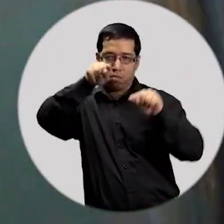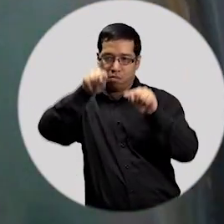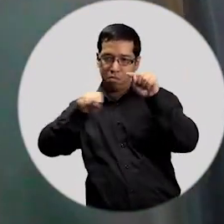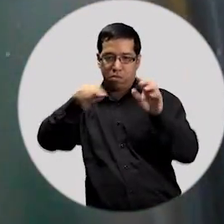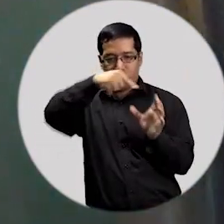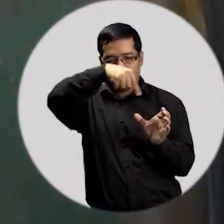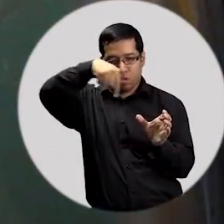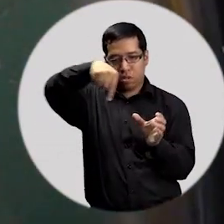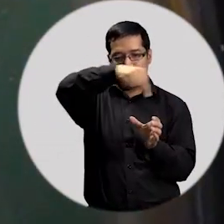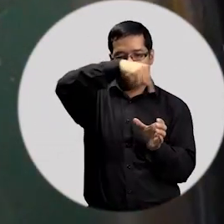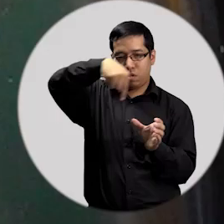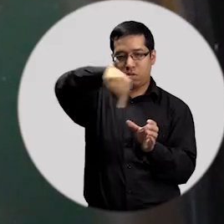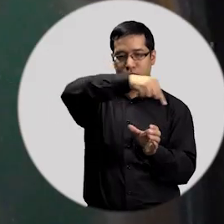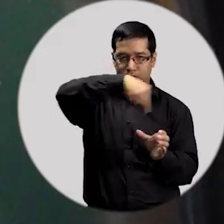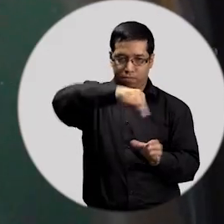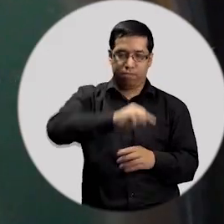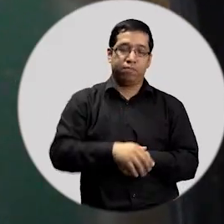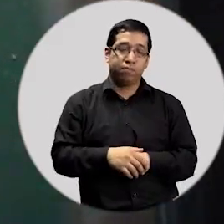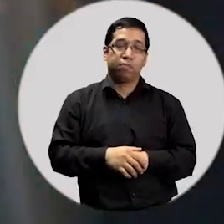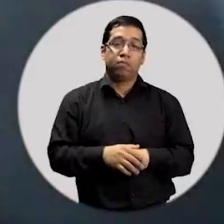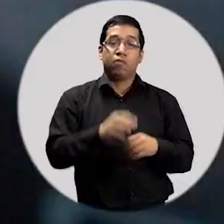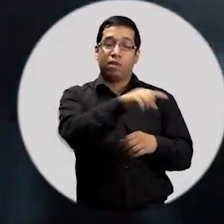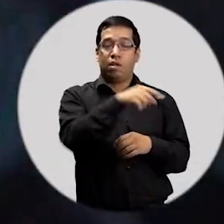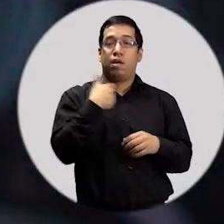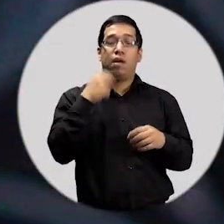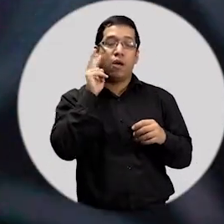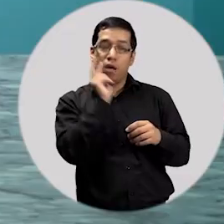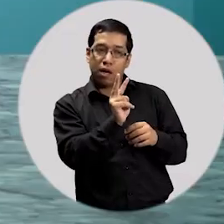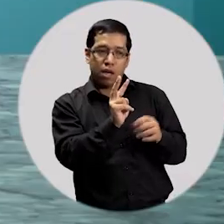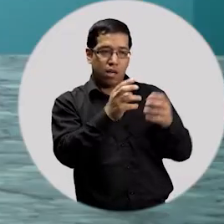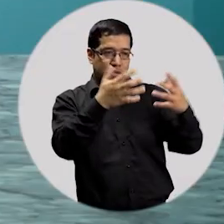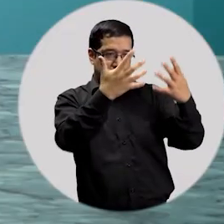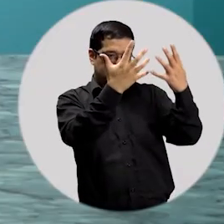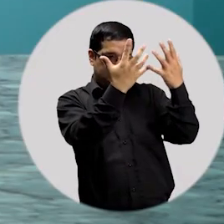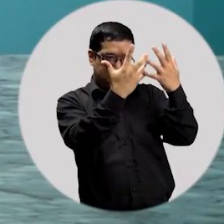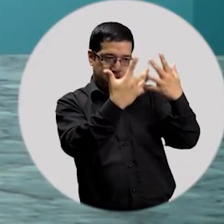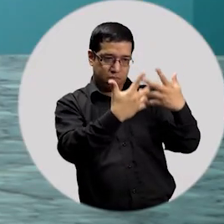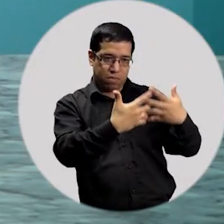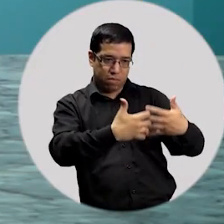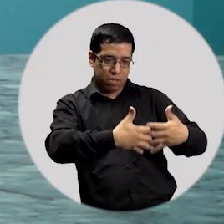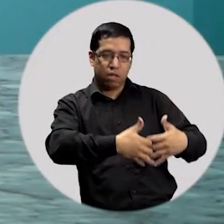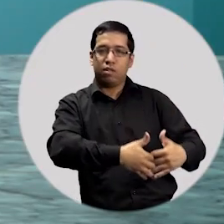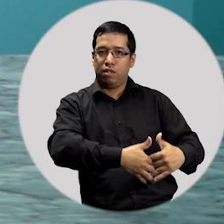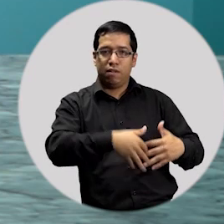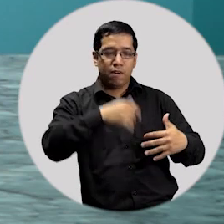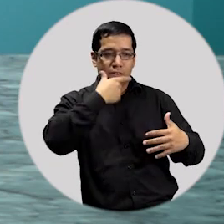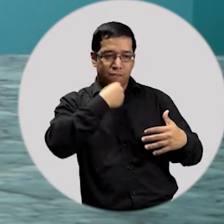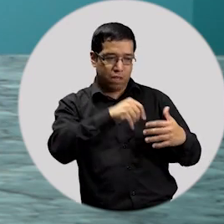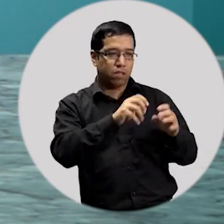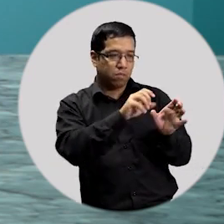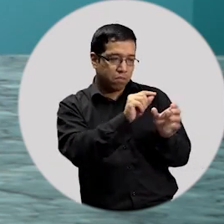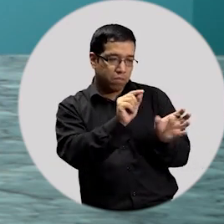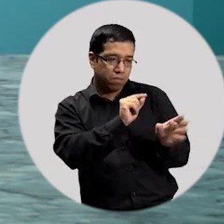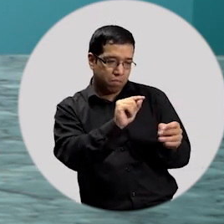la que empezó a crear ese sentimiento de emprendedurismo en mí. Luego también mi mamá empezó